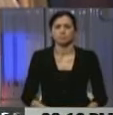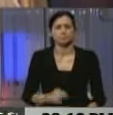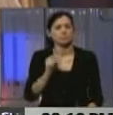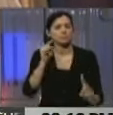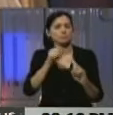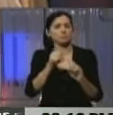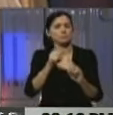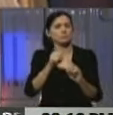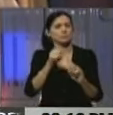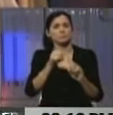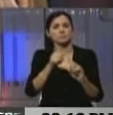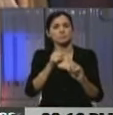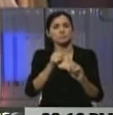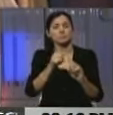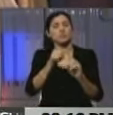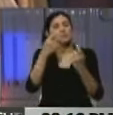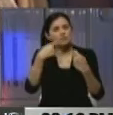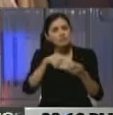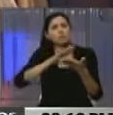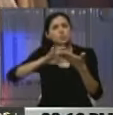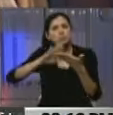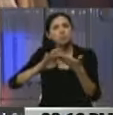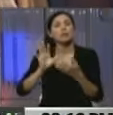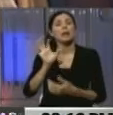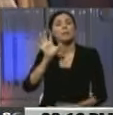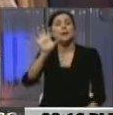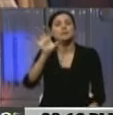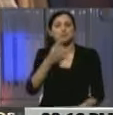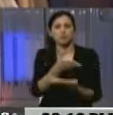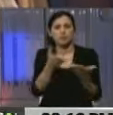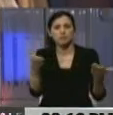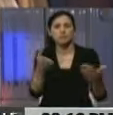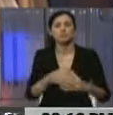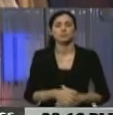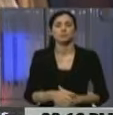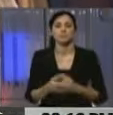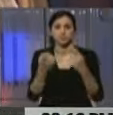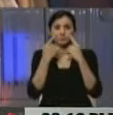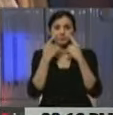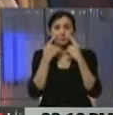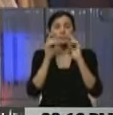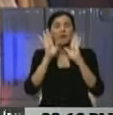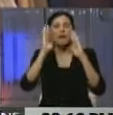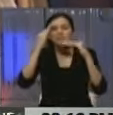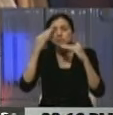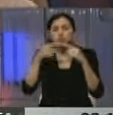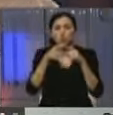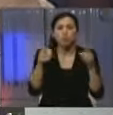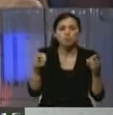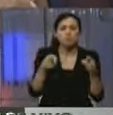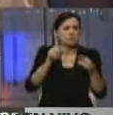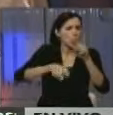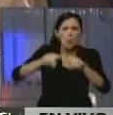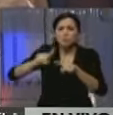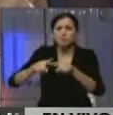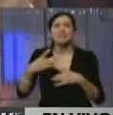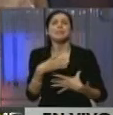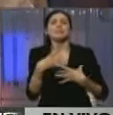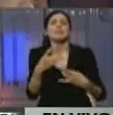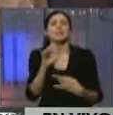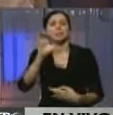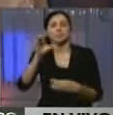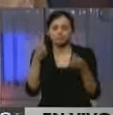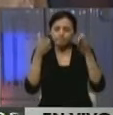construcción de las soluciones de la patria, la atención de todos los asuntos de nuestra patria, concentrado de manera